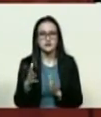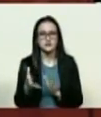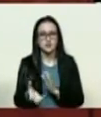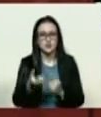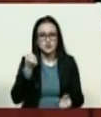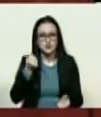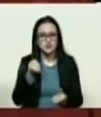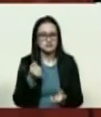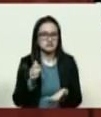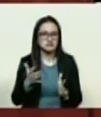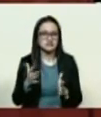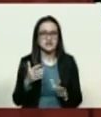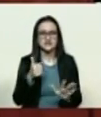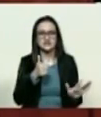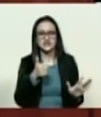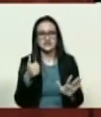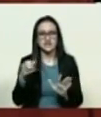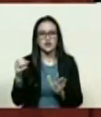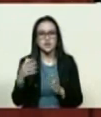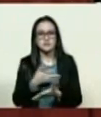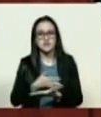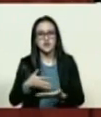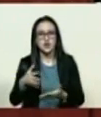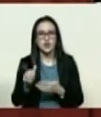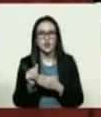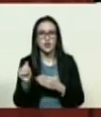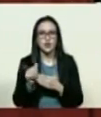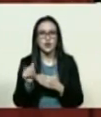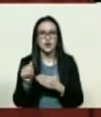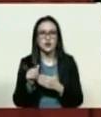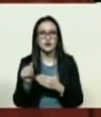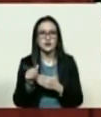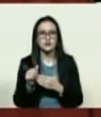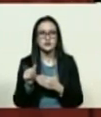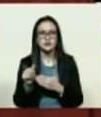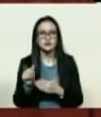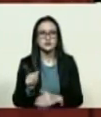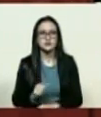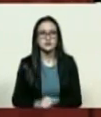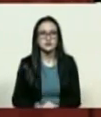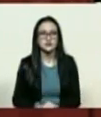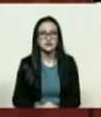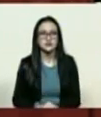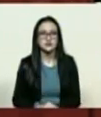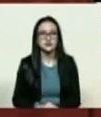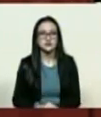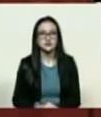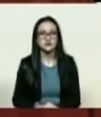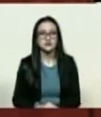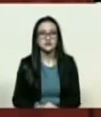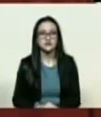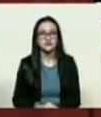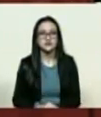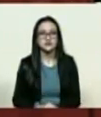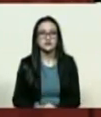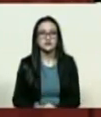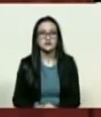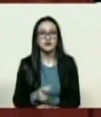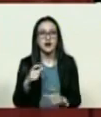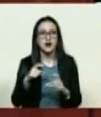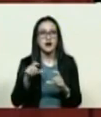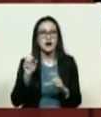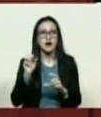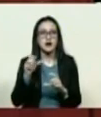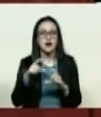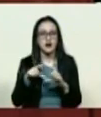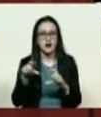al menos 600 millones de dólares. Y también con relación a lo que usted decía sobre la carnetización